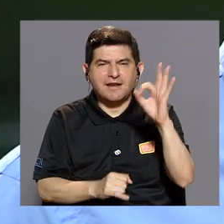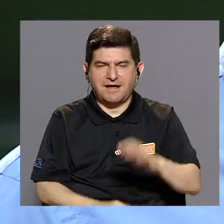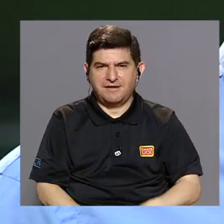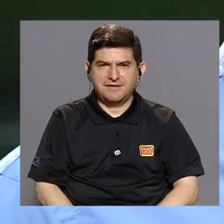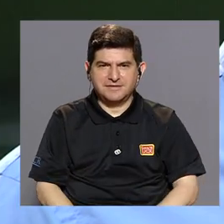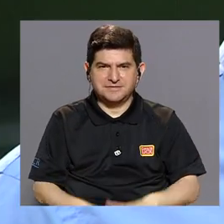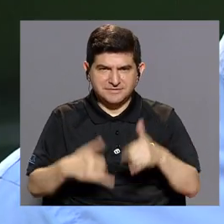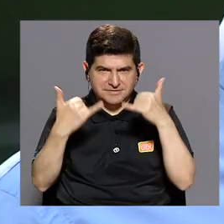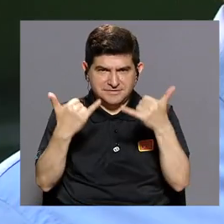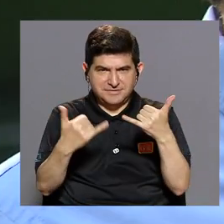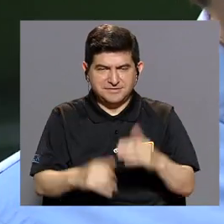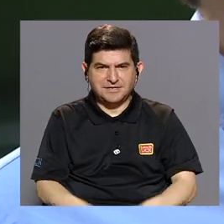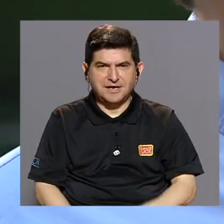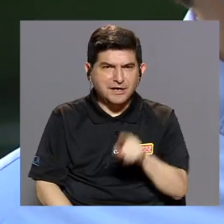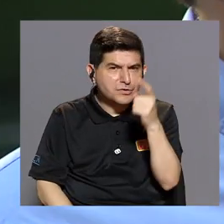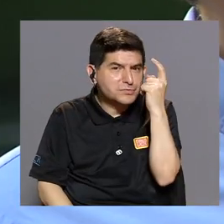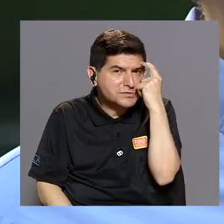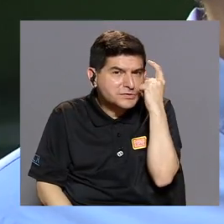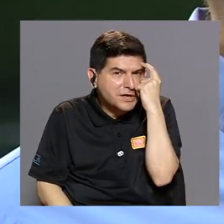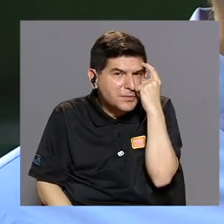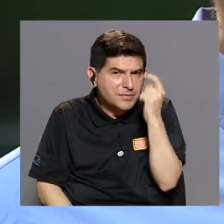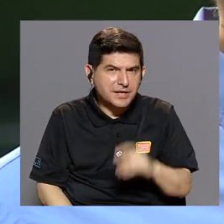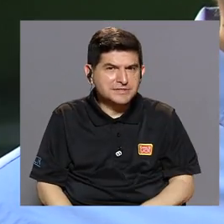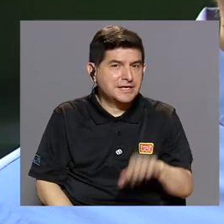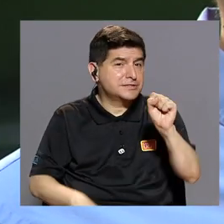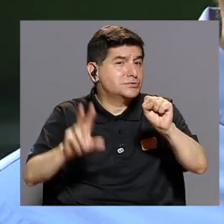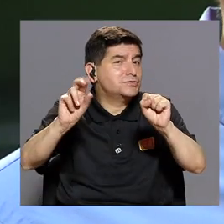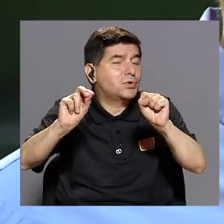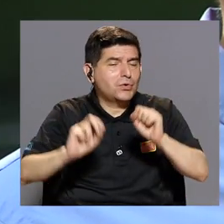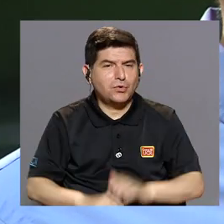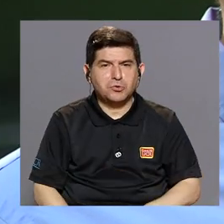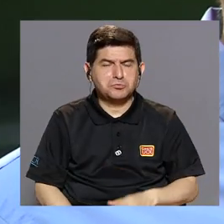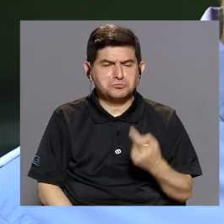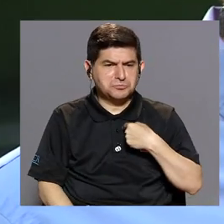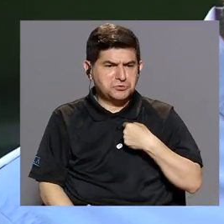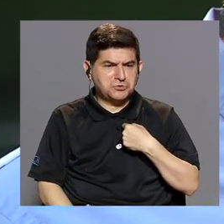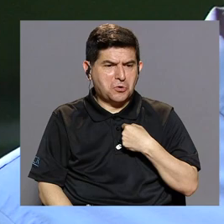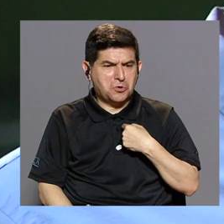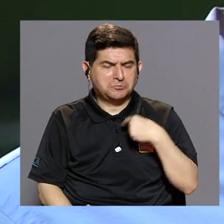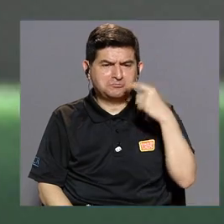febrero, ¿verdad? ¿Piensa uno? ¿O no lo piensa?